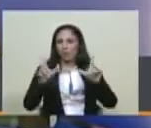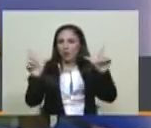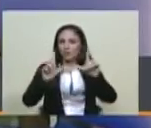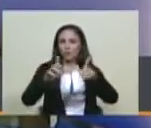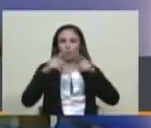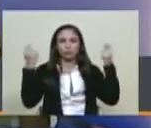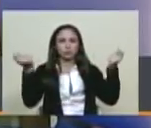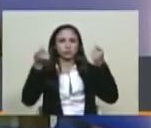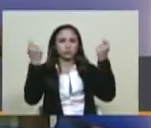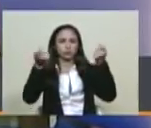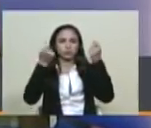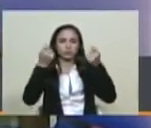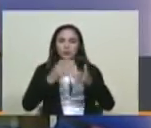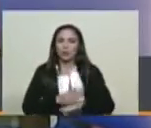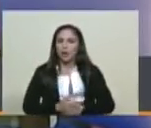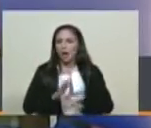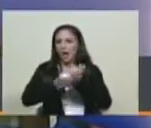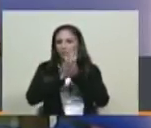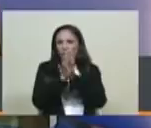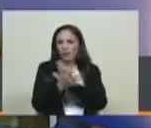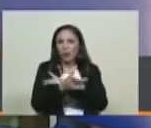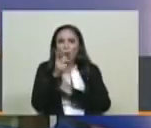para acabar con Lula.